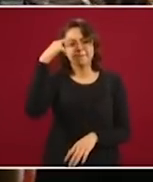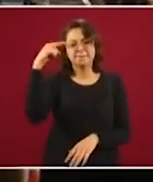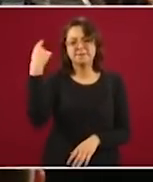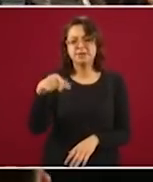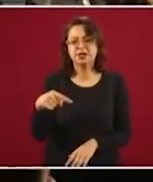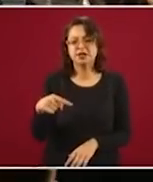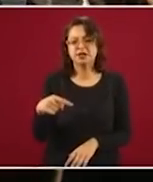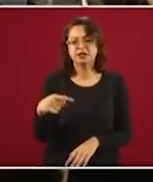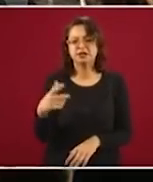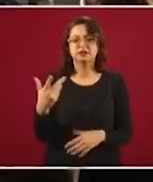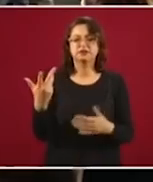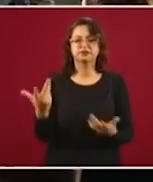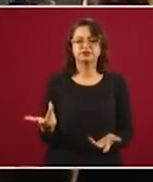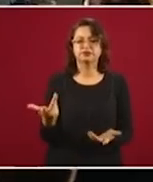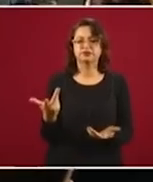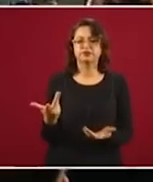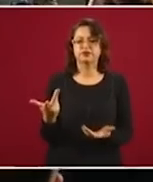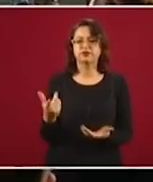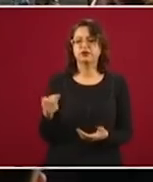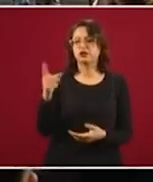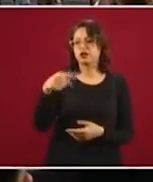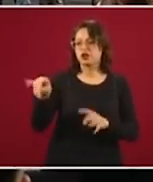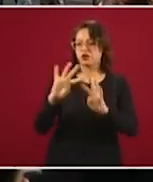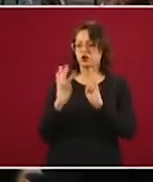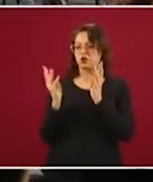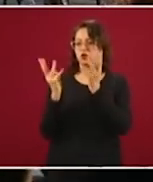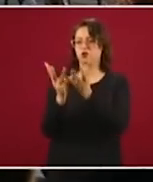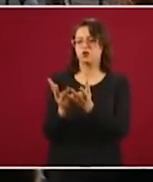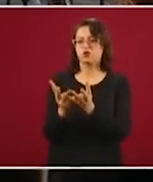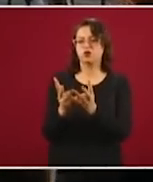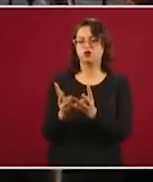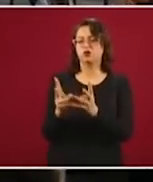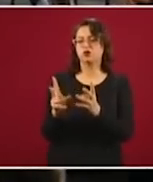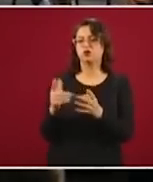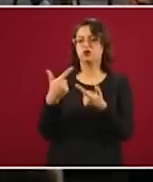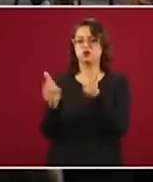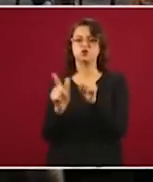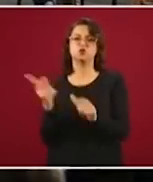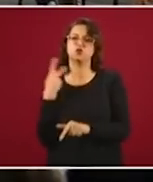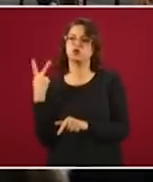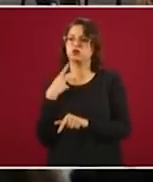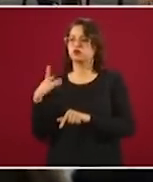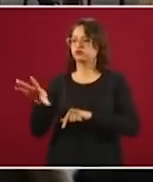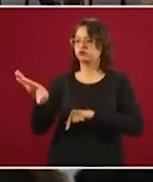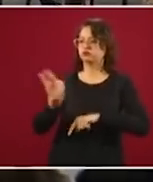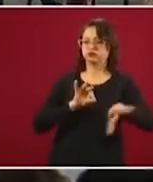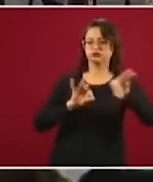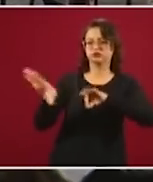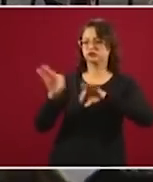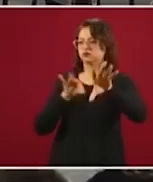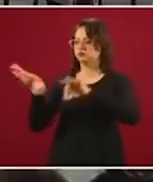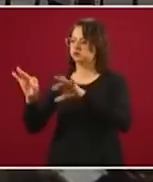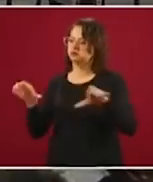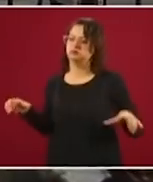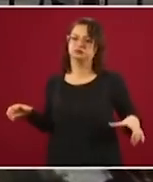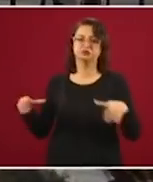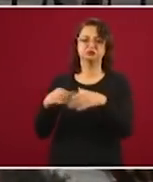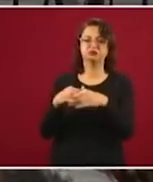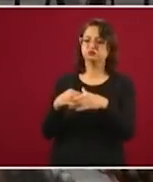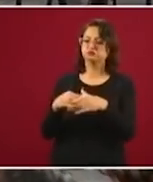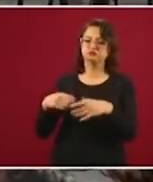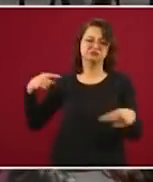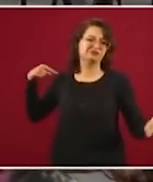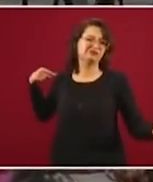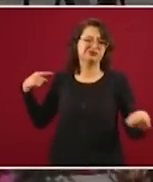que se designen los consejeros por medio de cuotas partidistas, que así se ha hecho